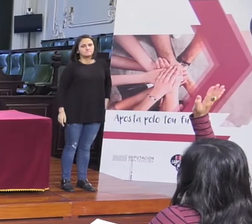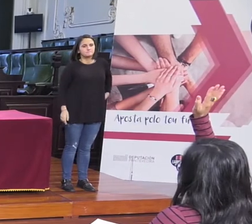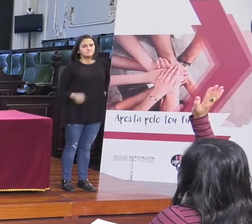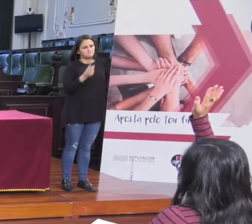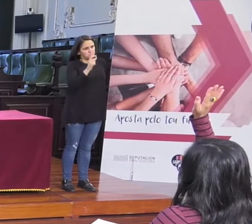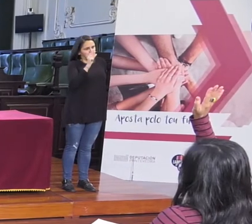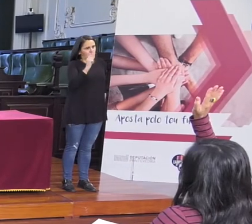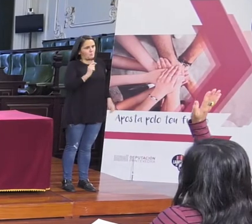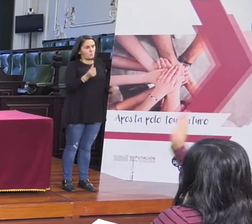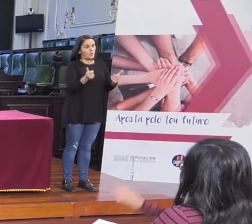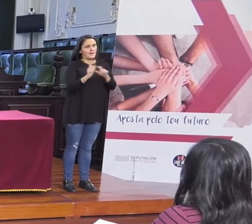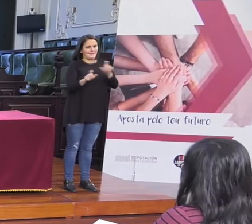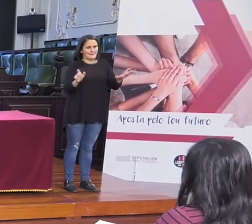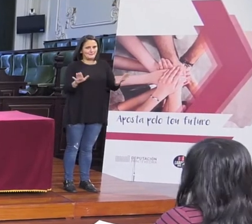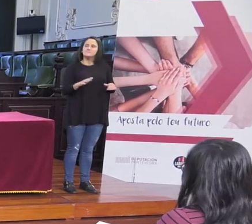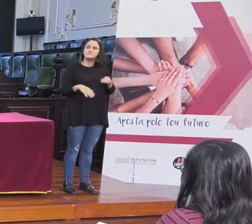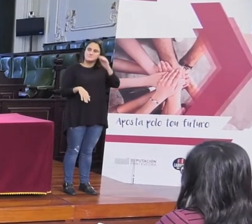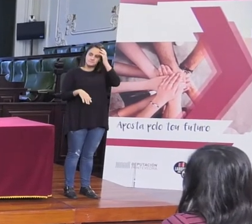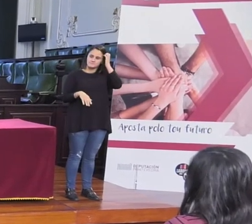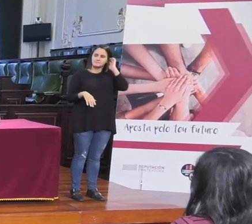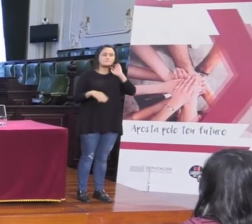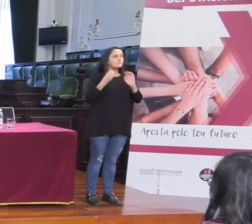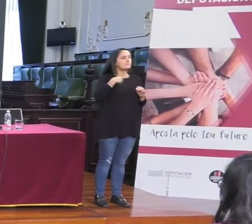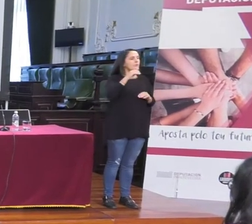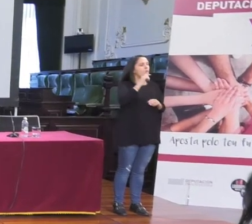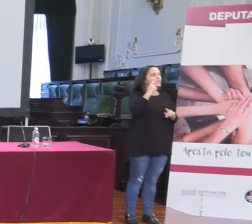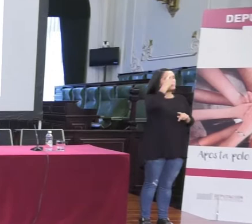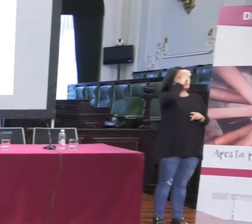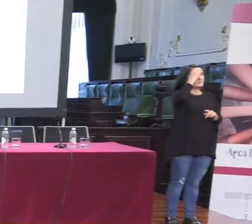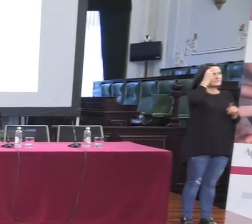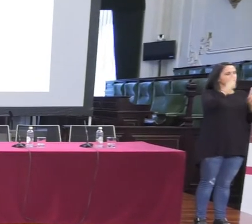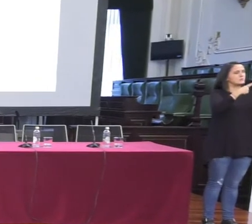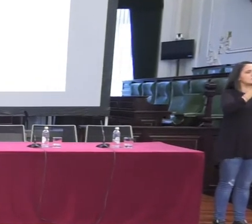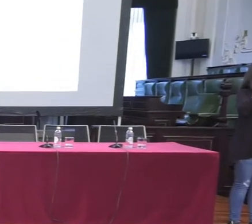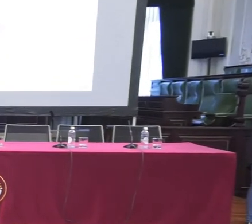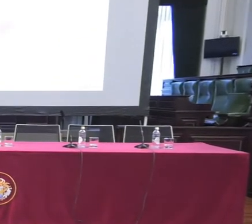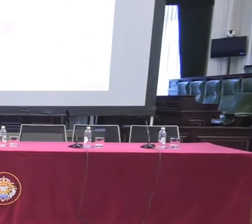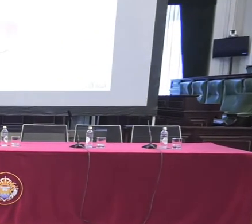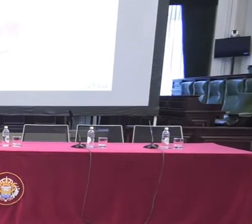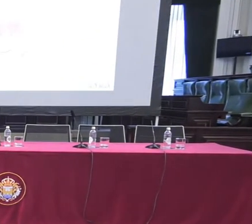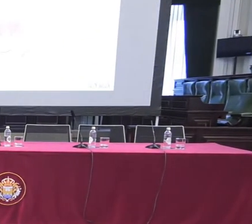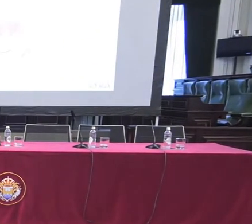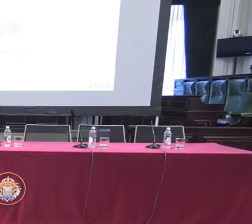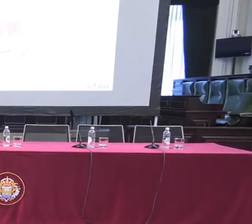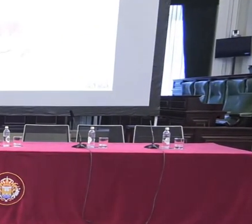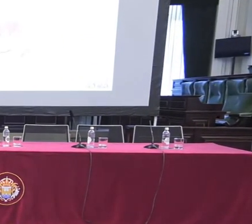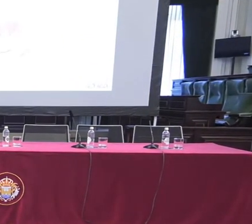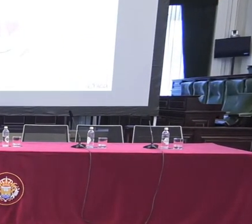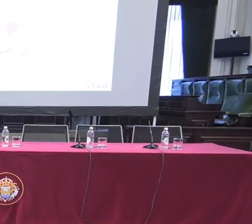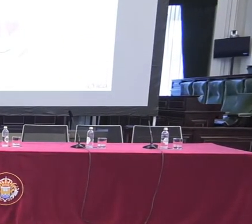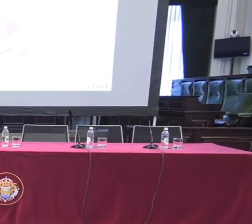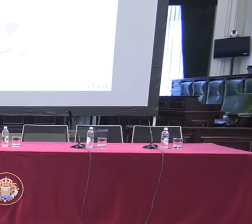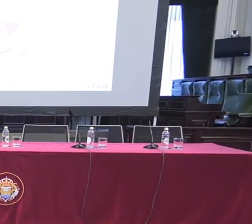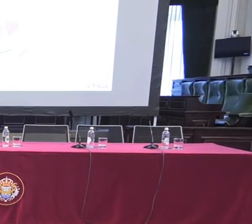Bueno, gracias. El optimismo, ¿qué es? Es la capacidad que tenemos de enfocarnos dentro de